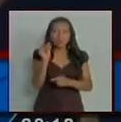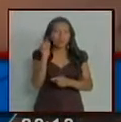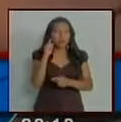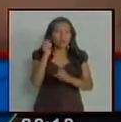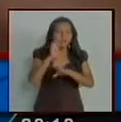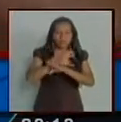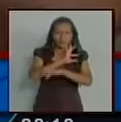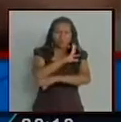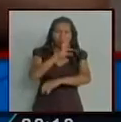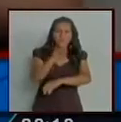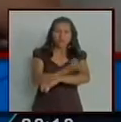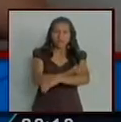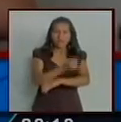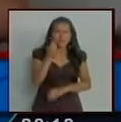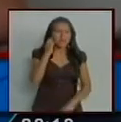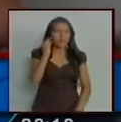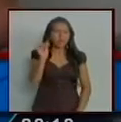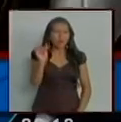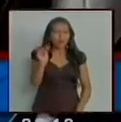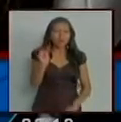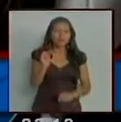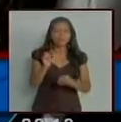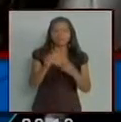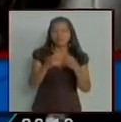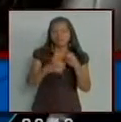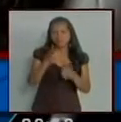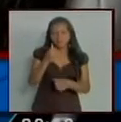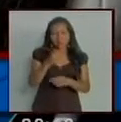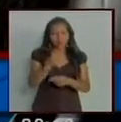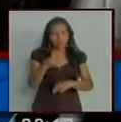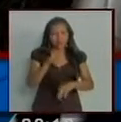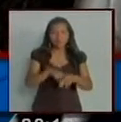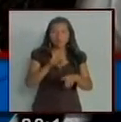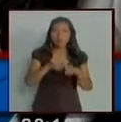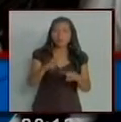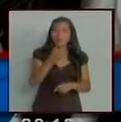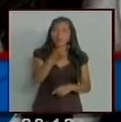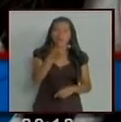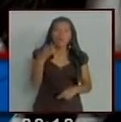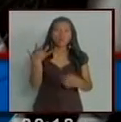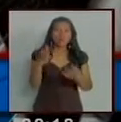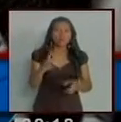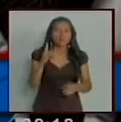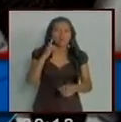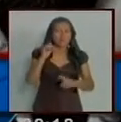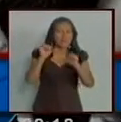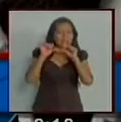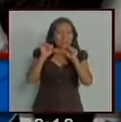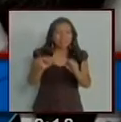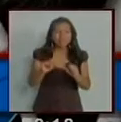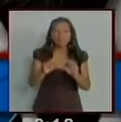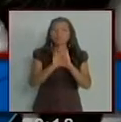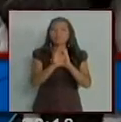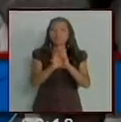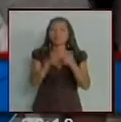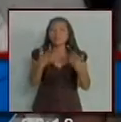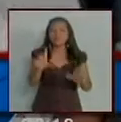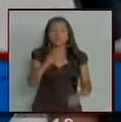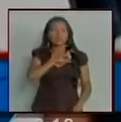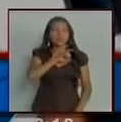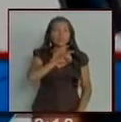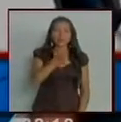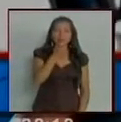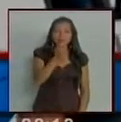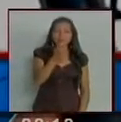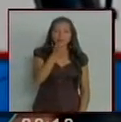al ruido, ¿ya? Entonces, de pronto vemos aquí a nuestros varitas que están todo el día tocando pito, pito, pito, y aparte que están